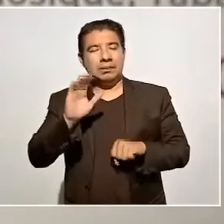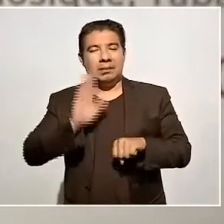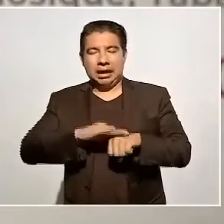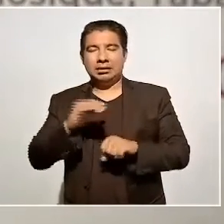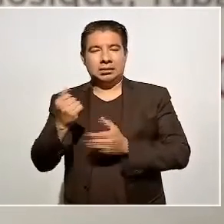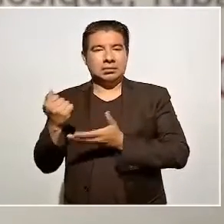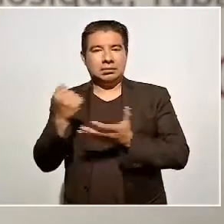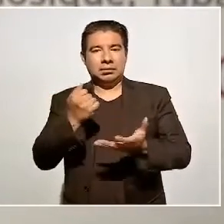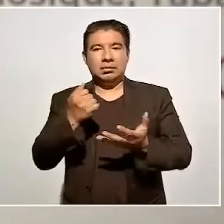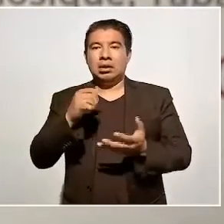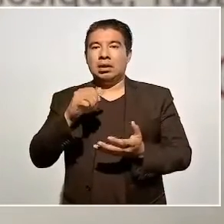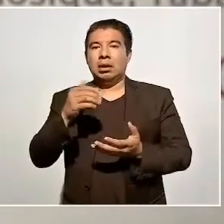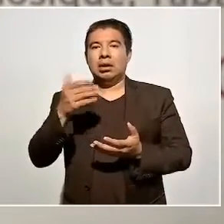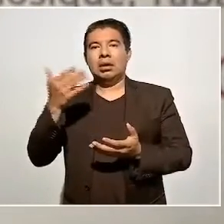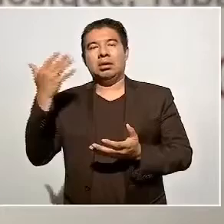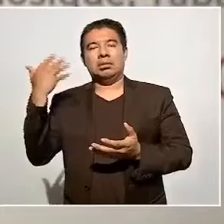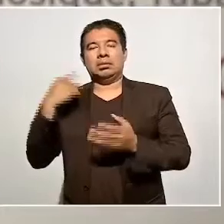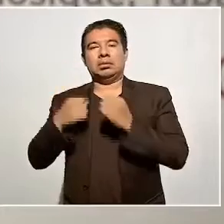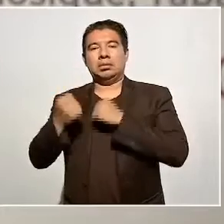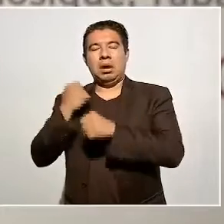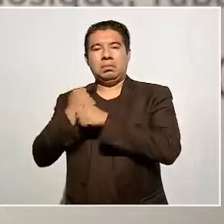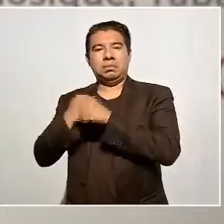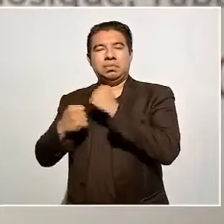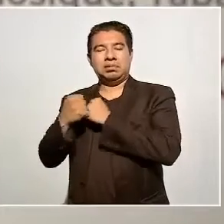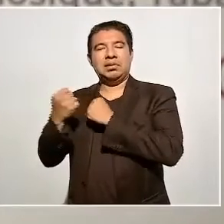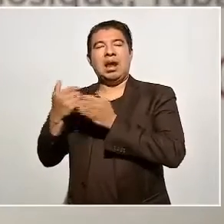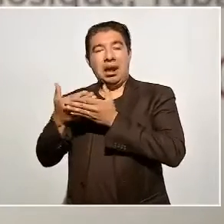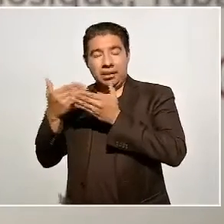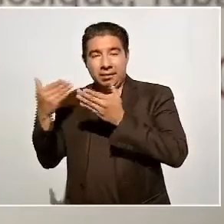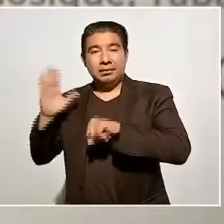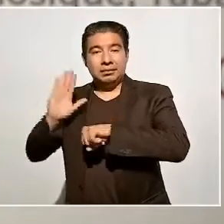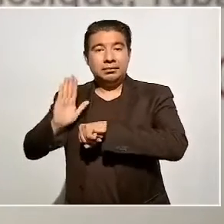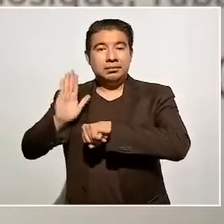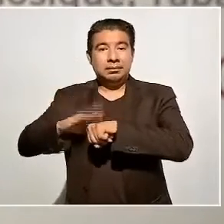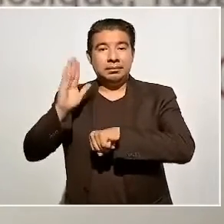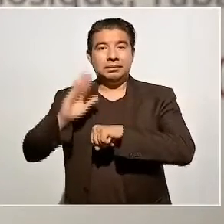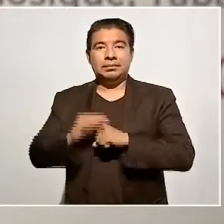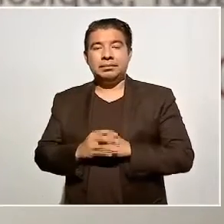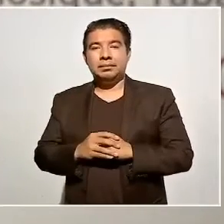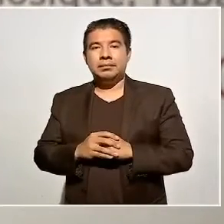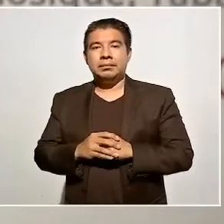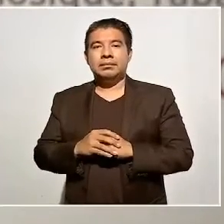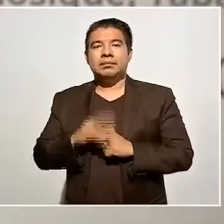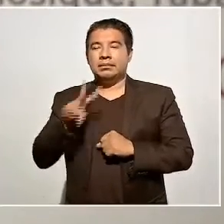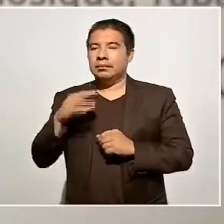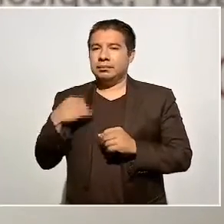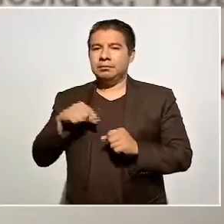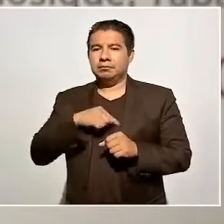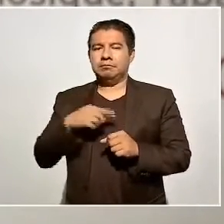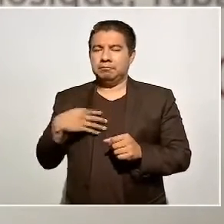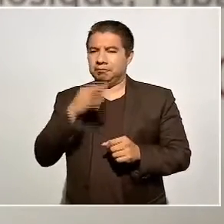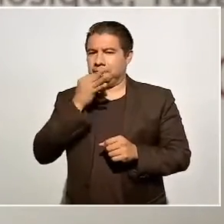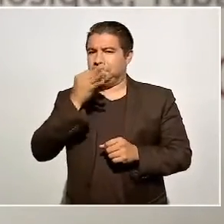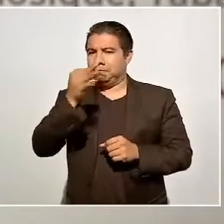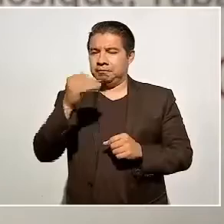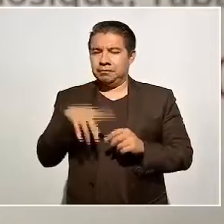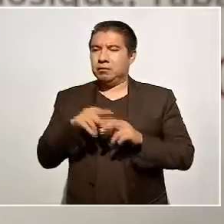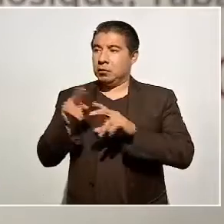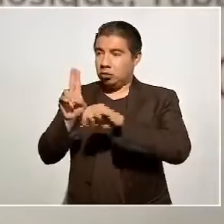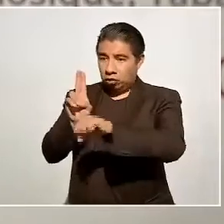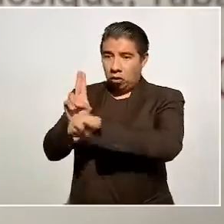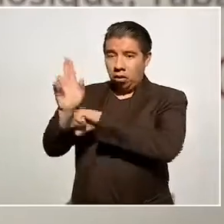tiempos, porque también, como lo he venido sosteniendo, se avanzó en el